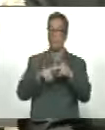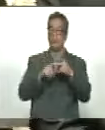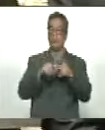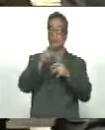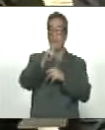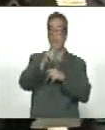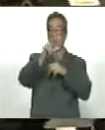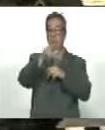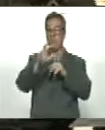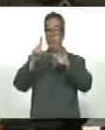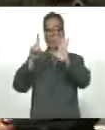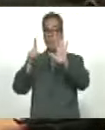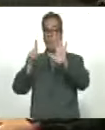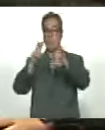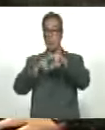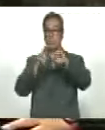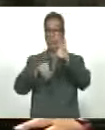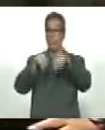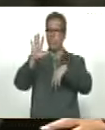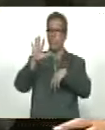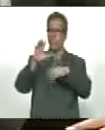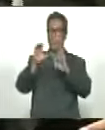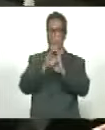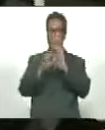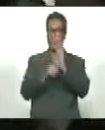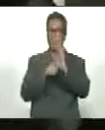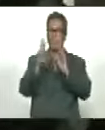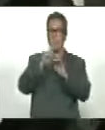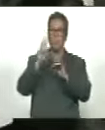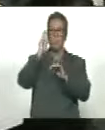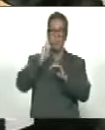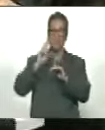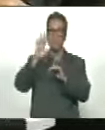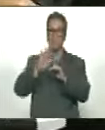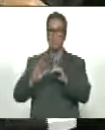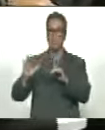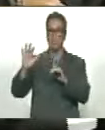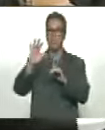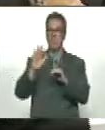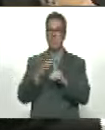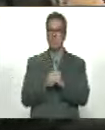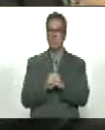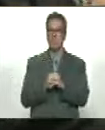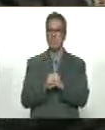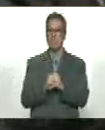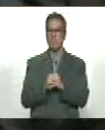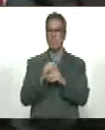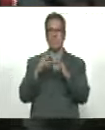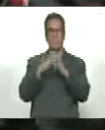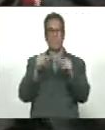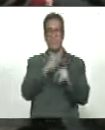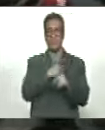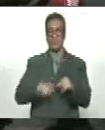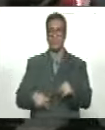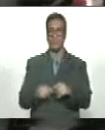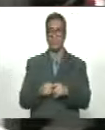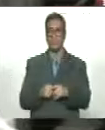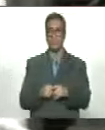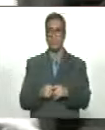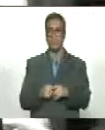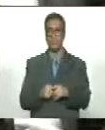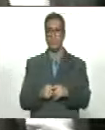y 236, numeral 15, de la Constitución de la República Bolivariana de Venezuela. Es todo, ciudadano